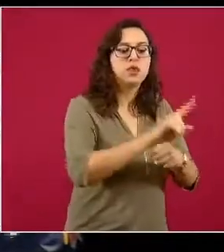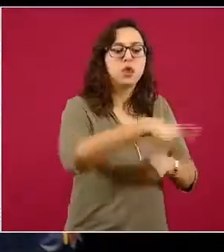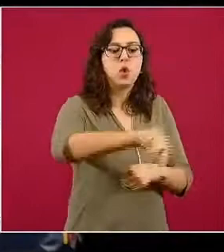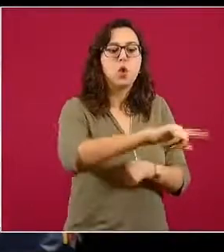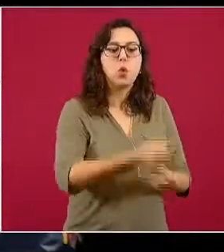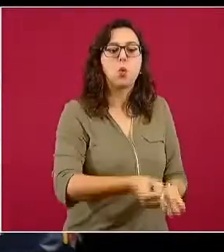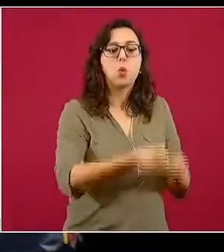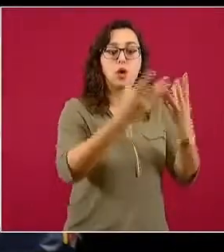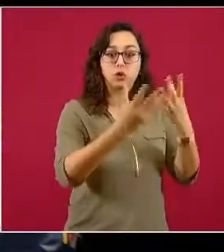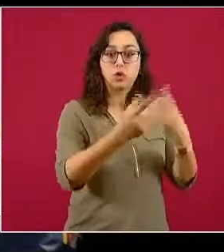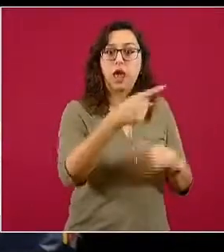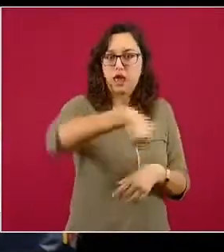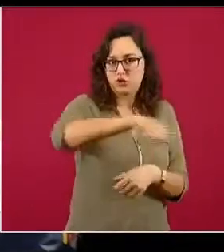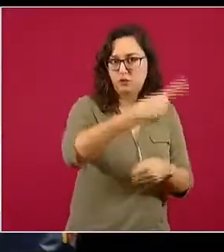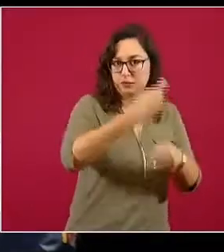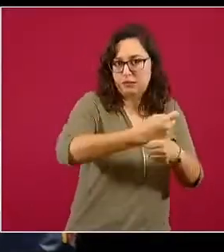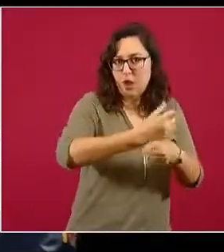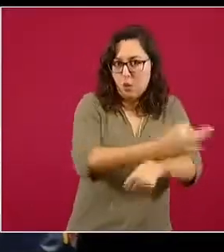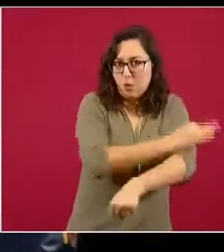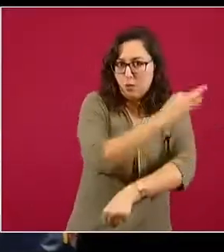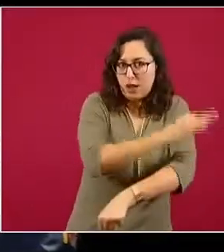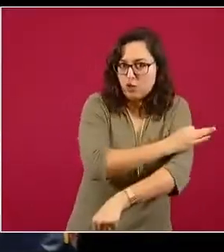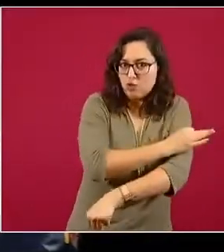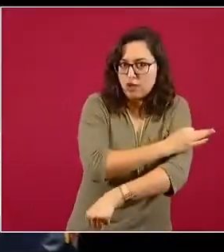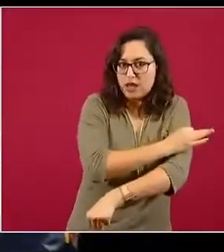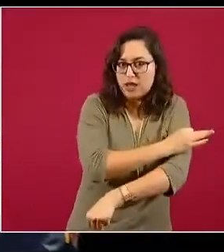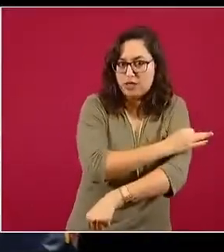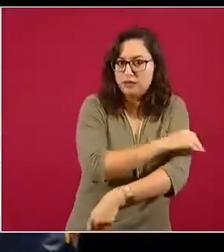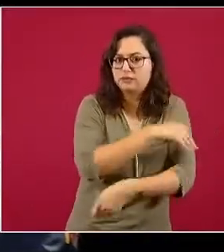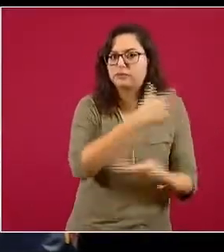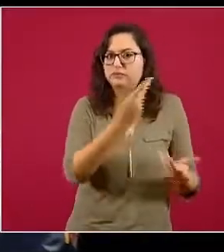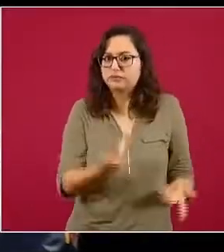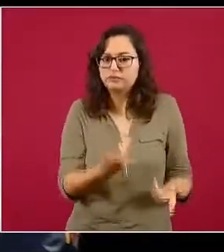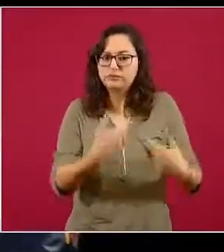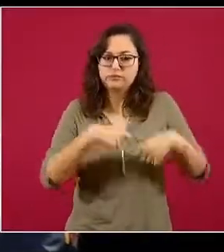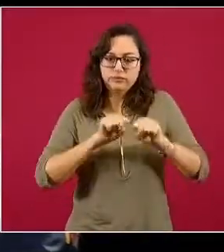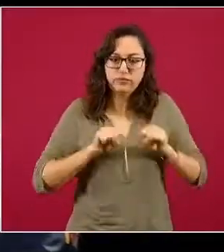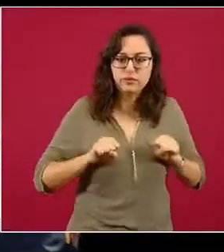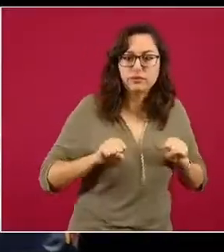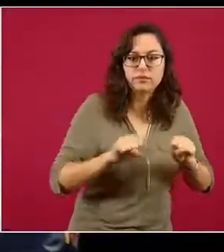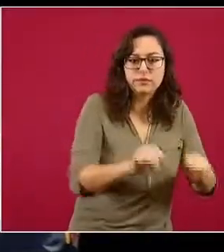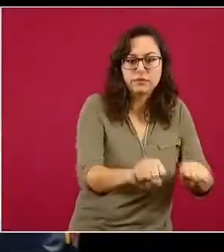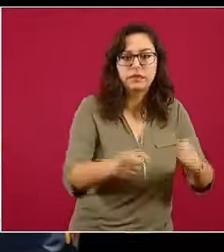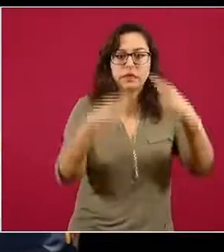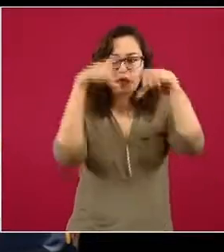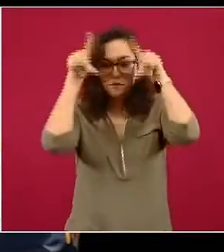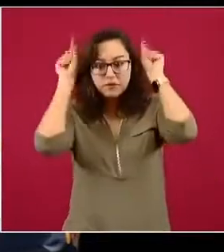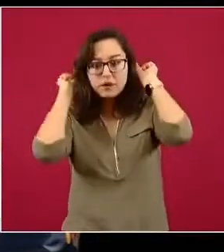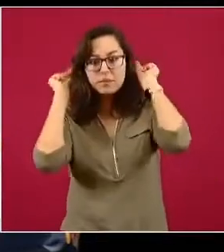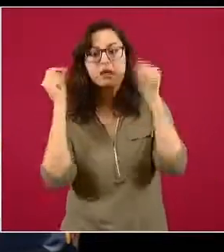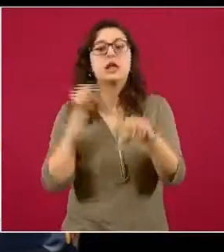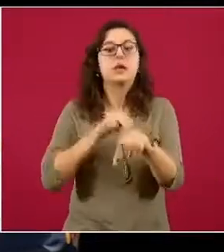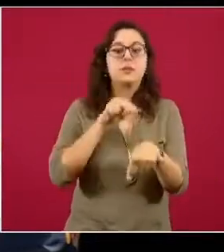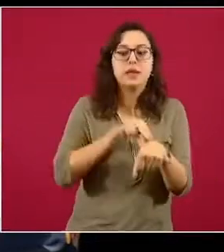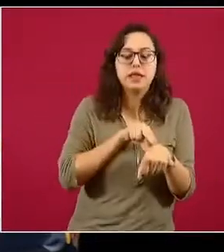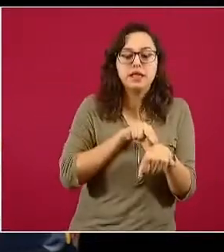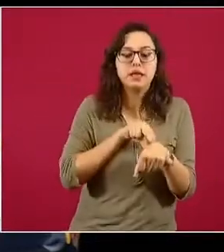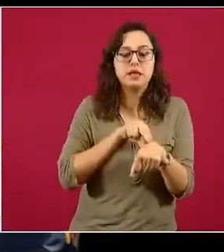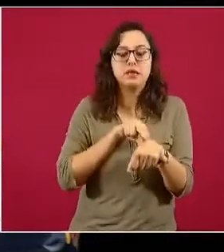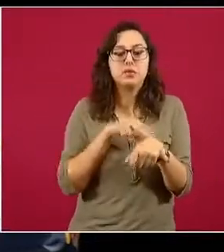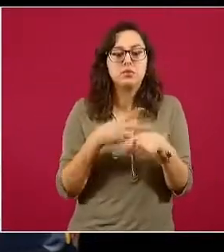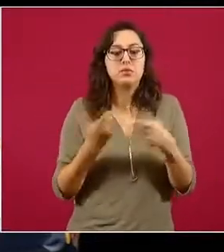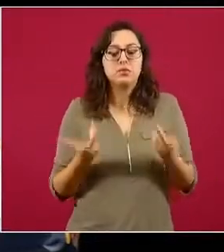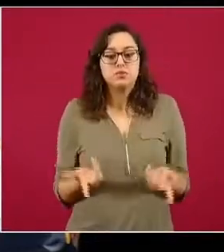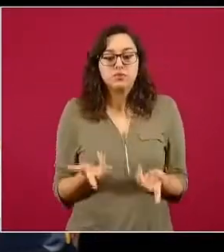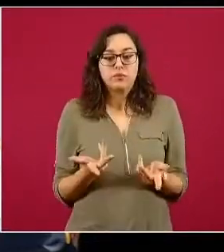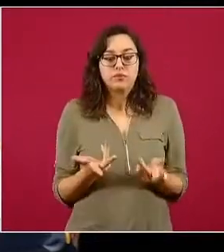entiendo van a vacunar. ¿Entrarían camilleros, enfermeras, médicos?